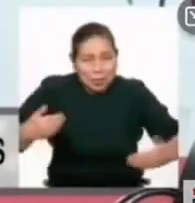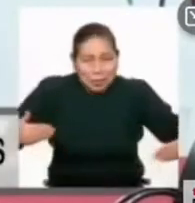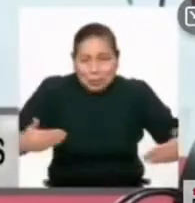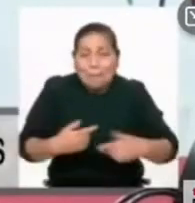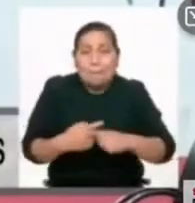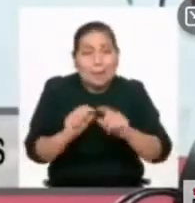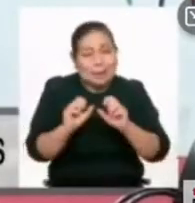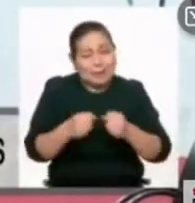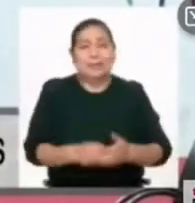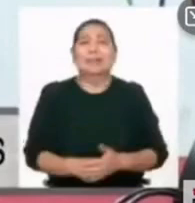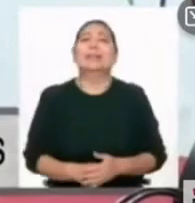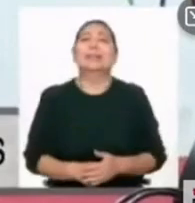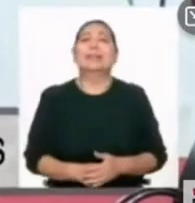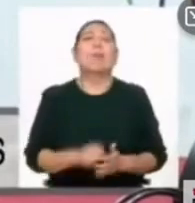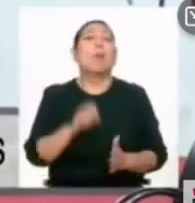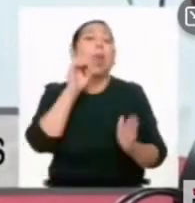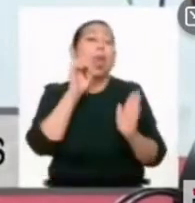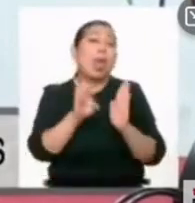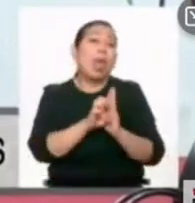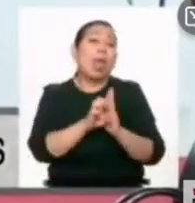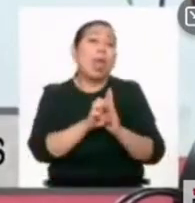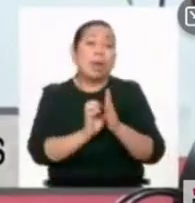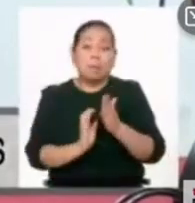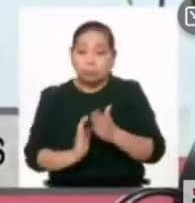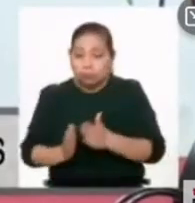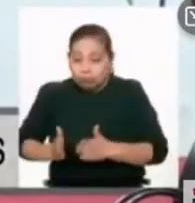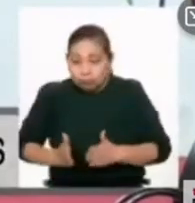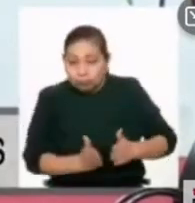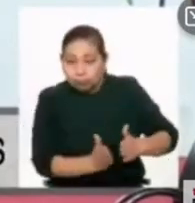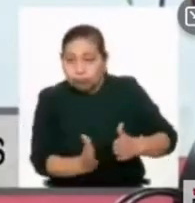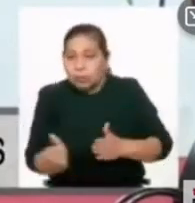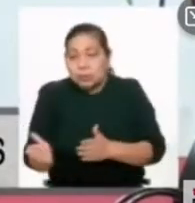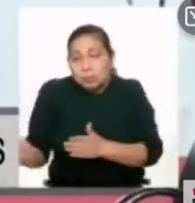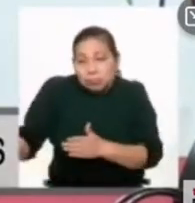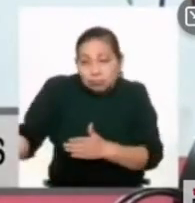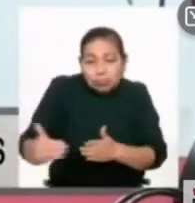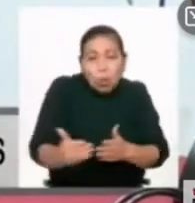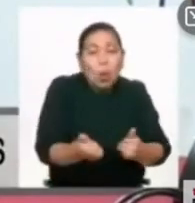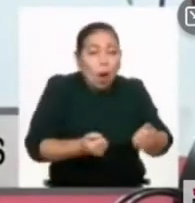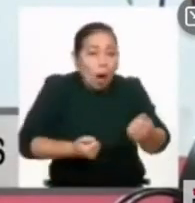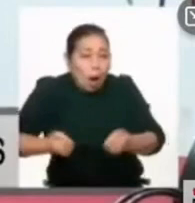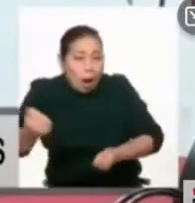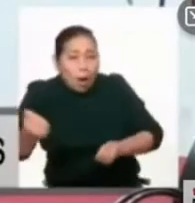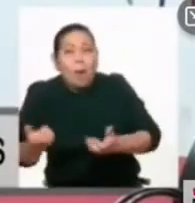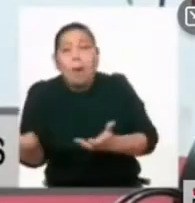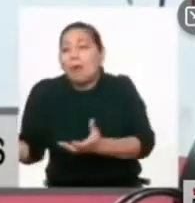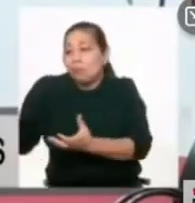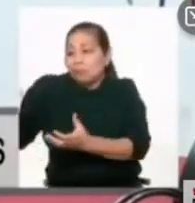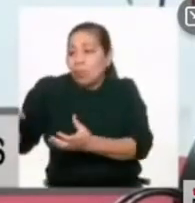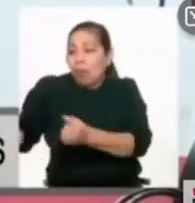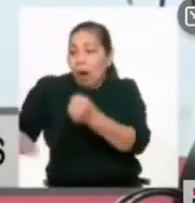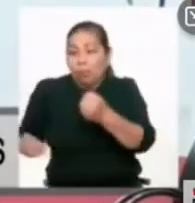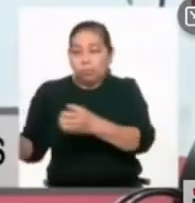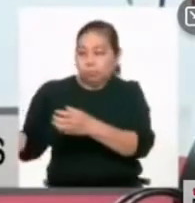¿no? Pero que sí es, por ejemplo, una trocha para que ellos, ¿no?, de allí puedan sacar sus